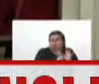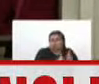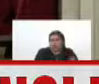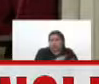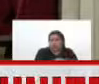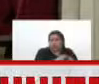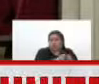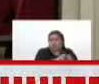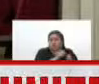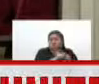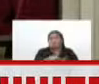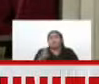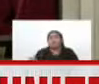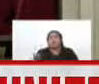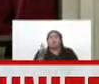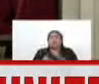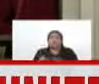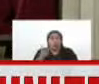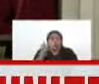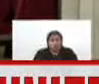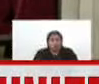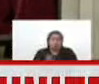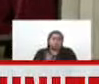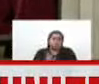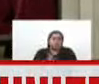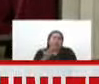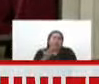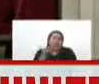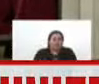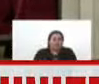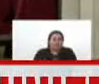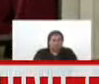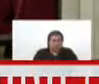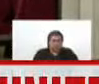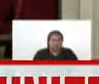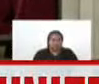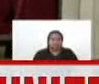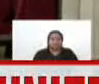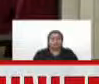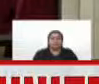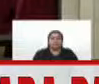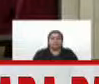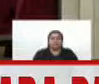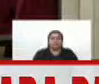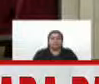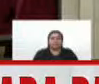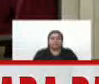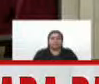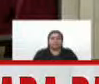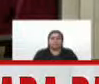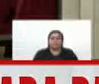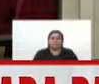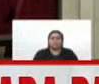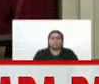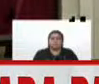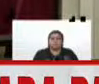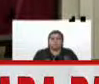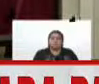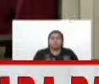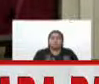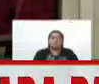deja coexistir el DNU con la ley, porque la ley no ha sido derogada y de hecho en junio se va a aplicar como variable de